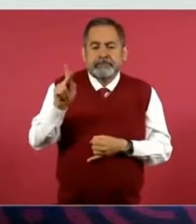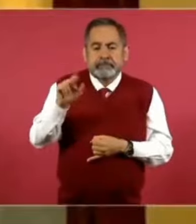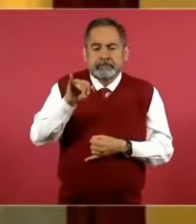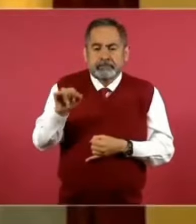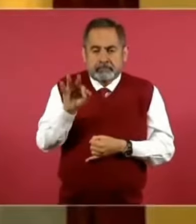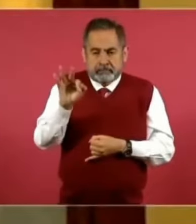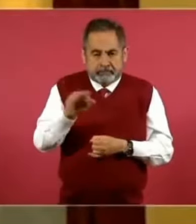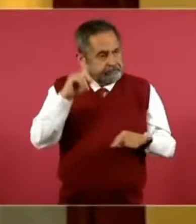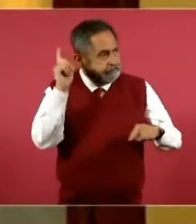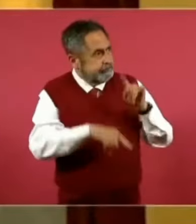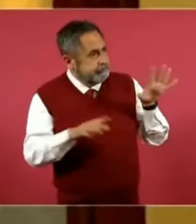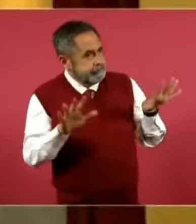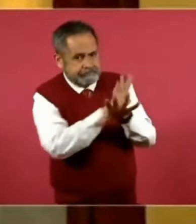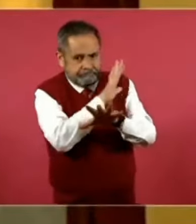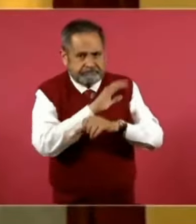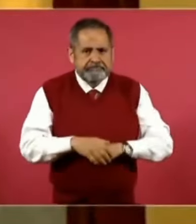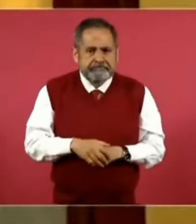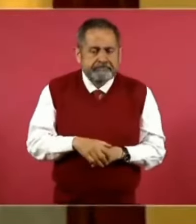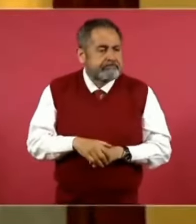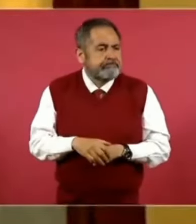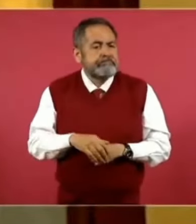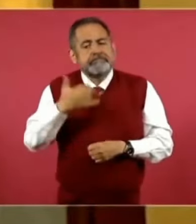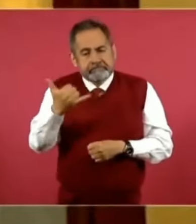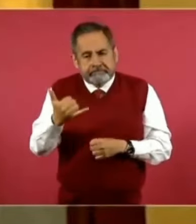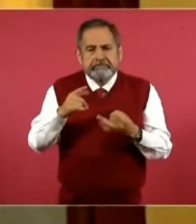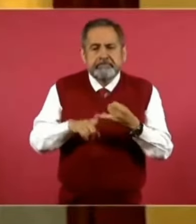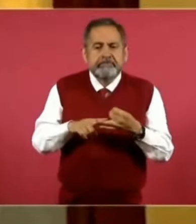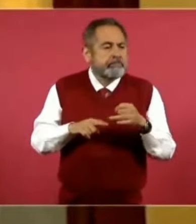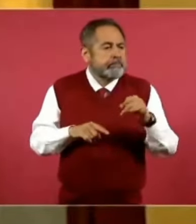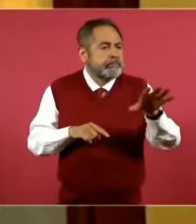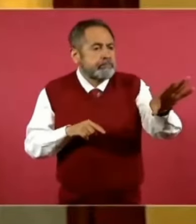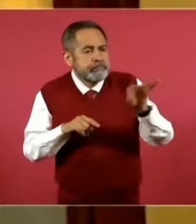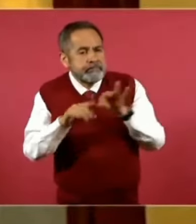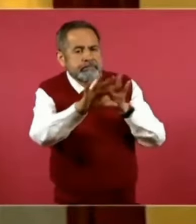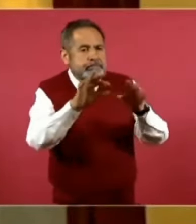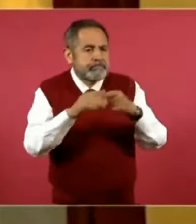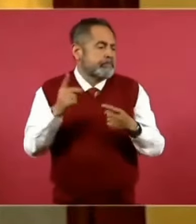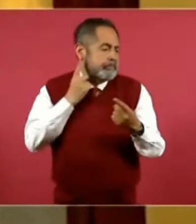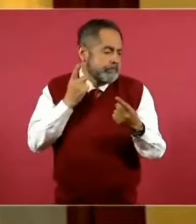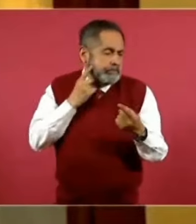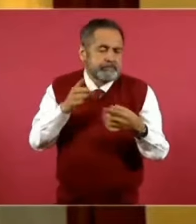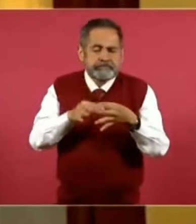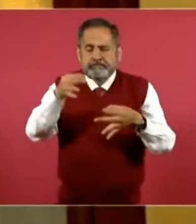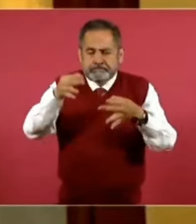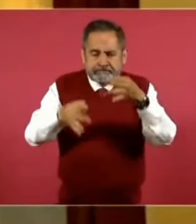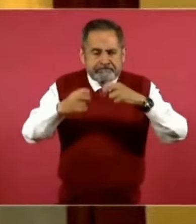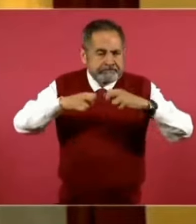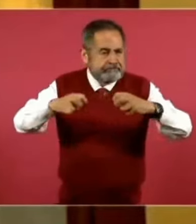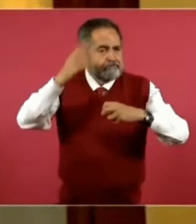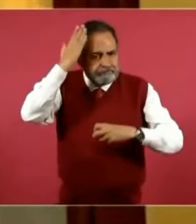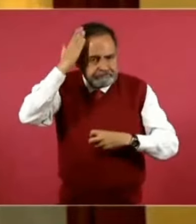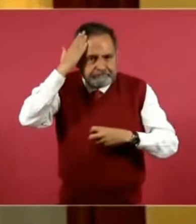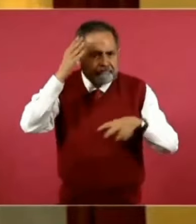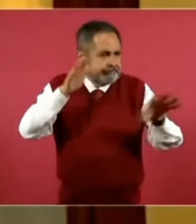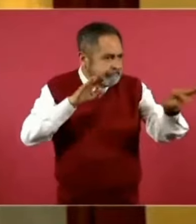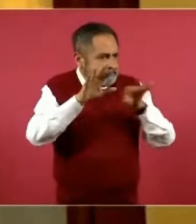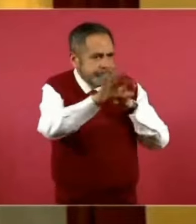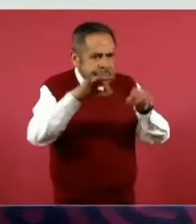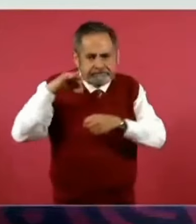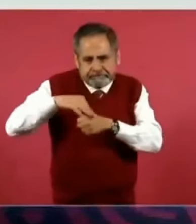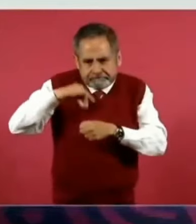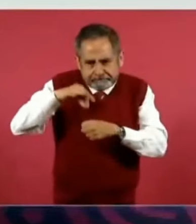a elegir a diputados a magistrados a ministros y